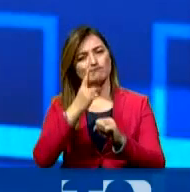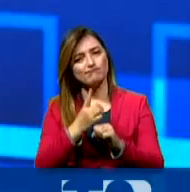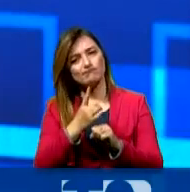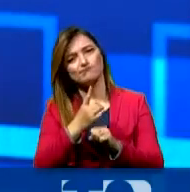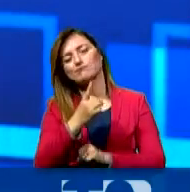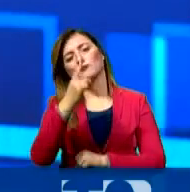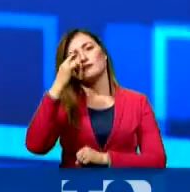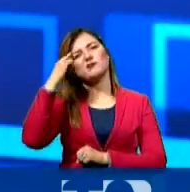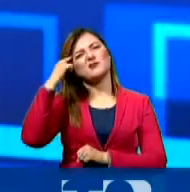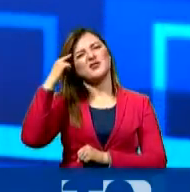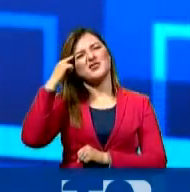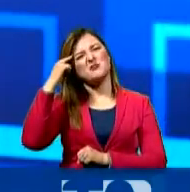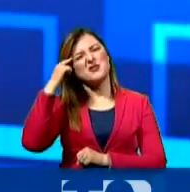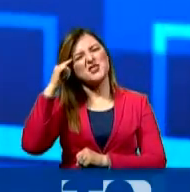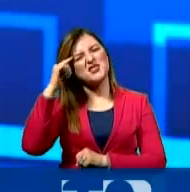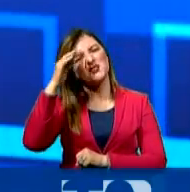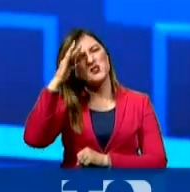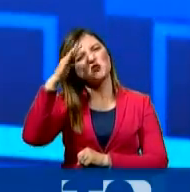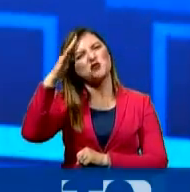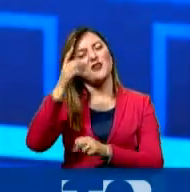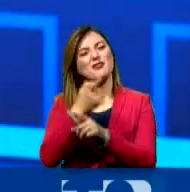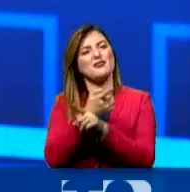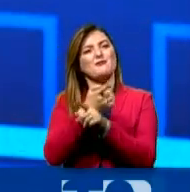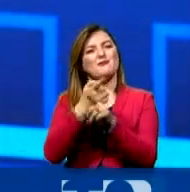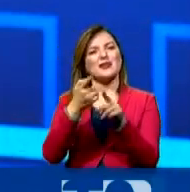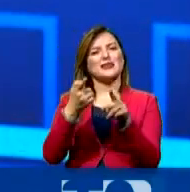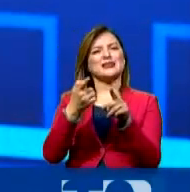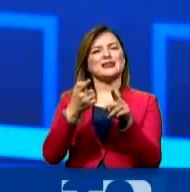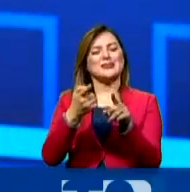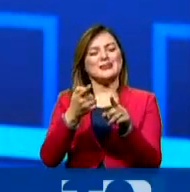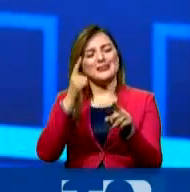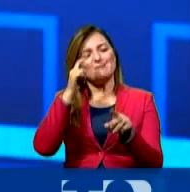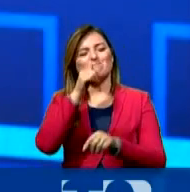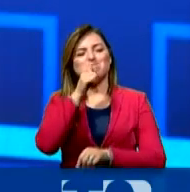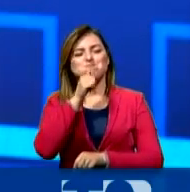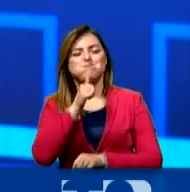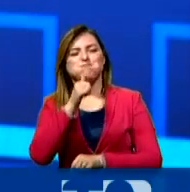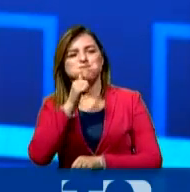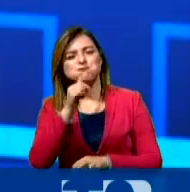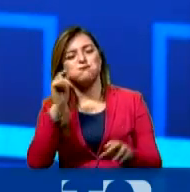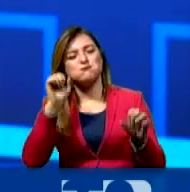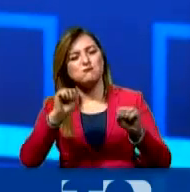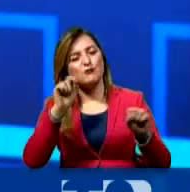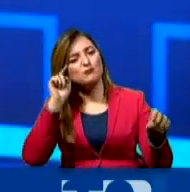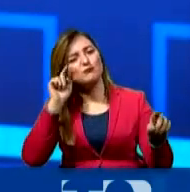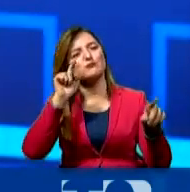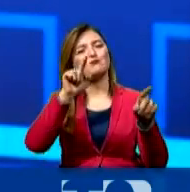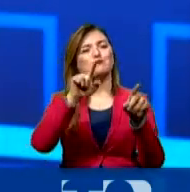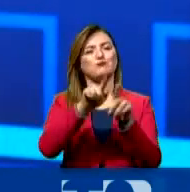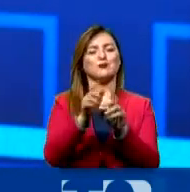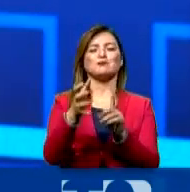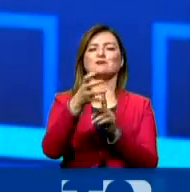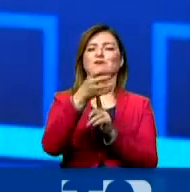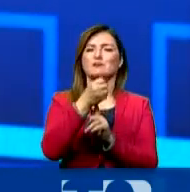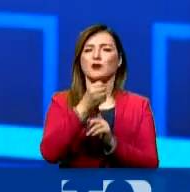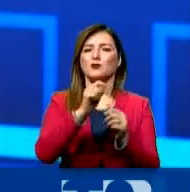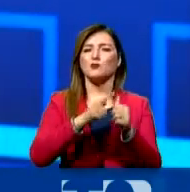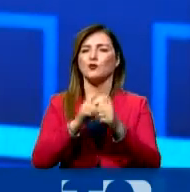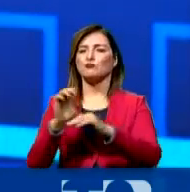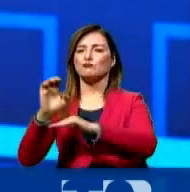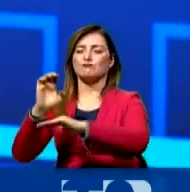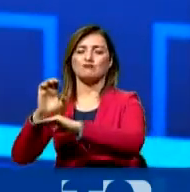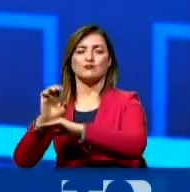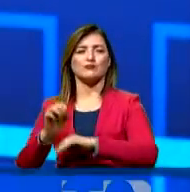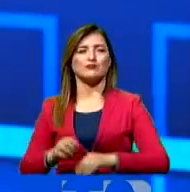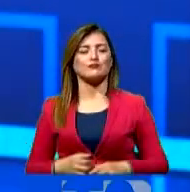pensamientos distintos y en la medida de lo que sea posible alcancemos acuerdos que coloquen al país en primer lugar. Pero